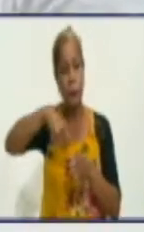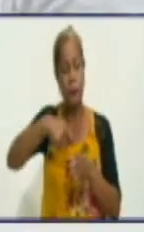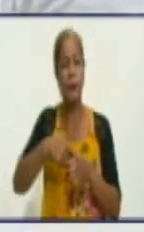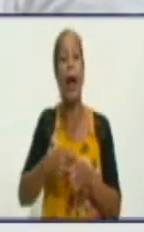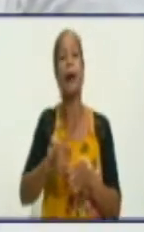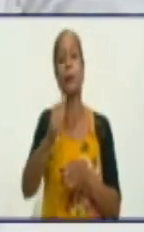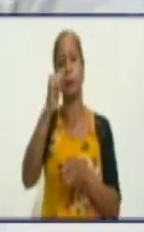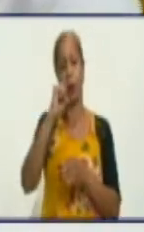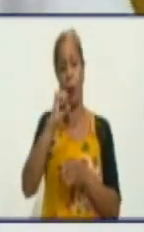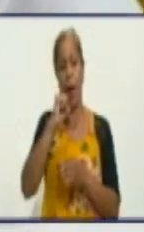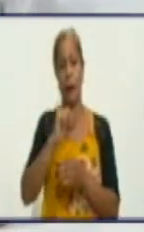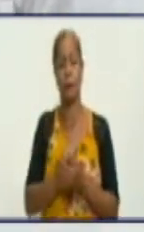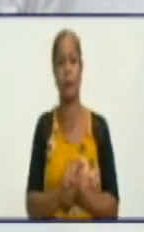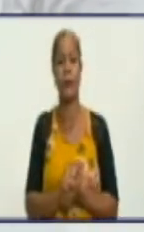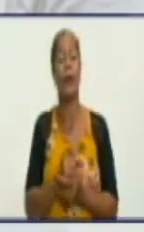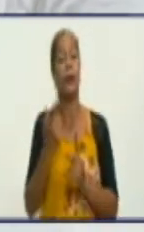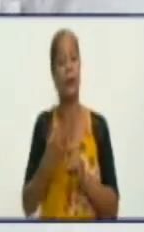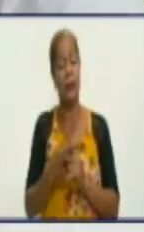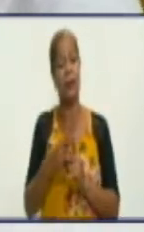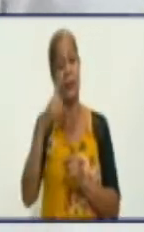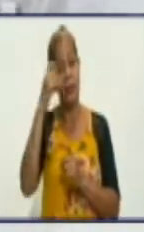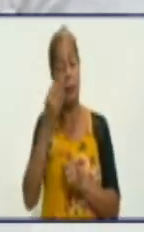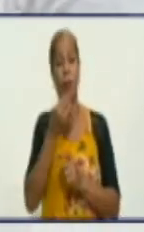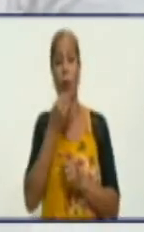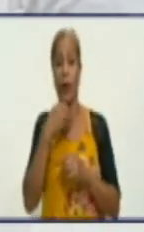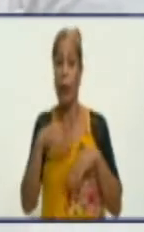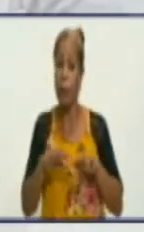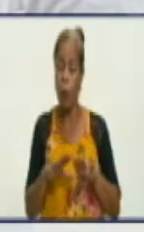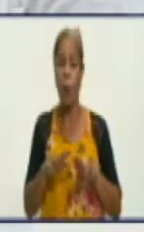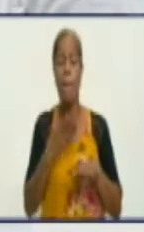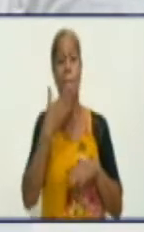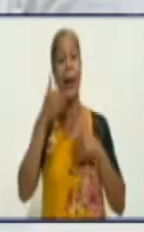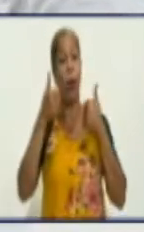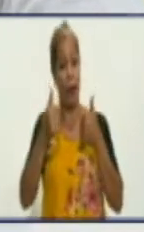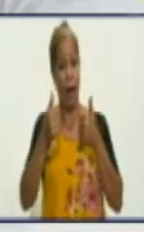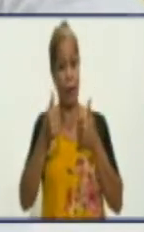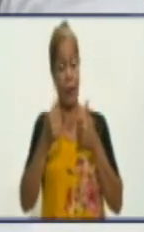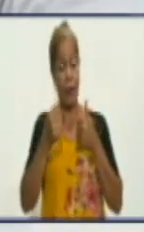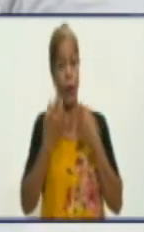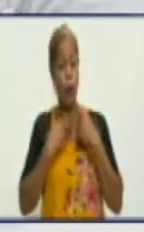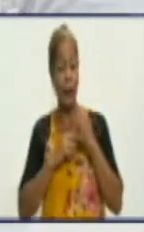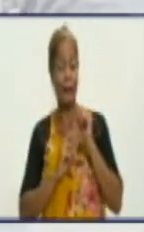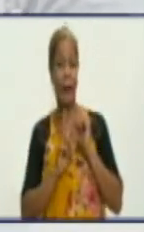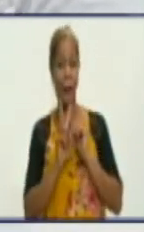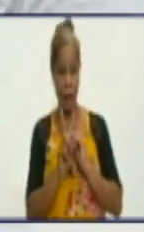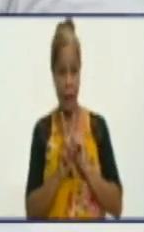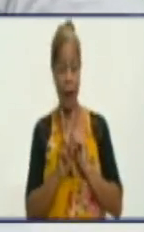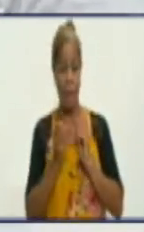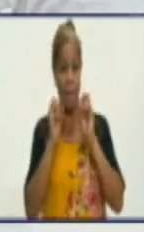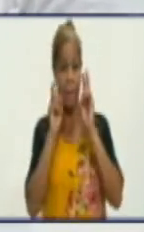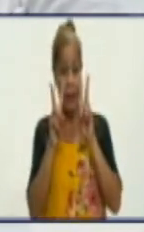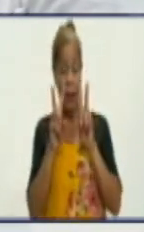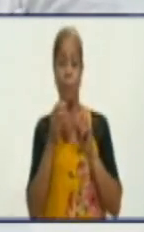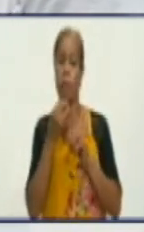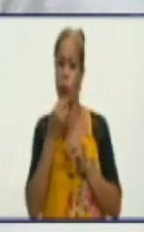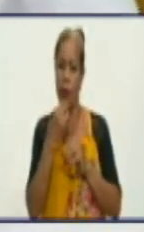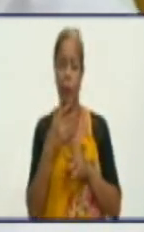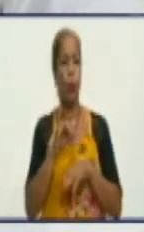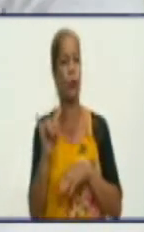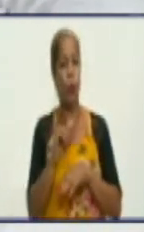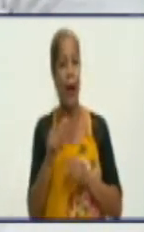somos capaces de regular nuestro modo y nuestro estilo de vida, fíjense, tendríamos que usar medicamentos farmacológicos, obvio está, pero